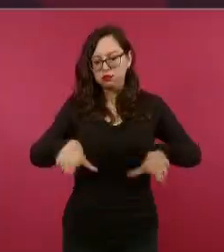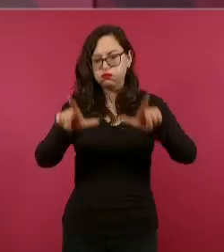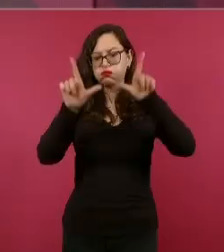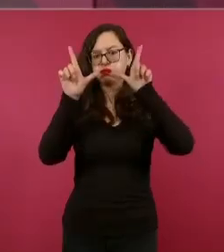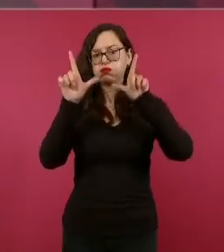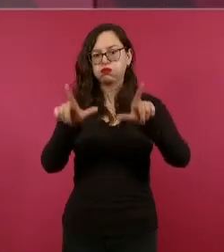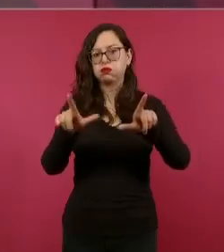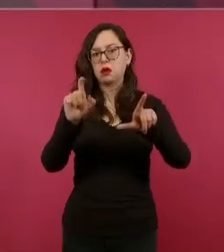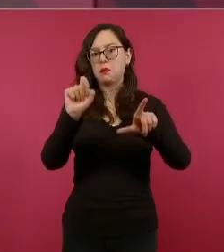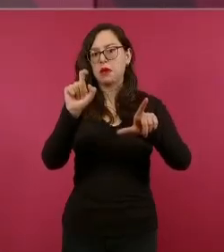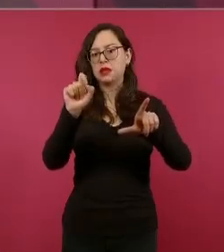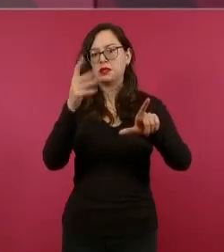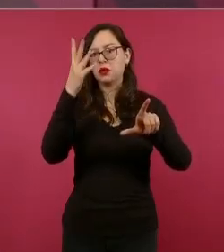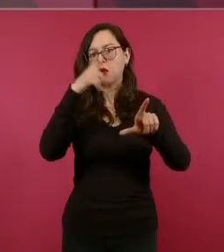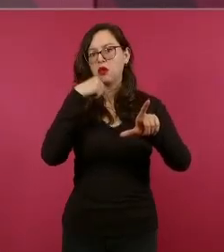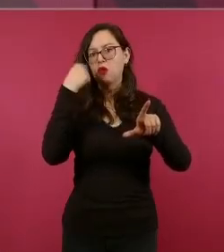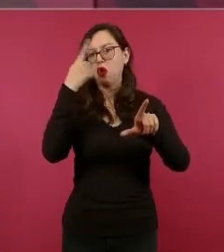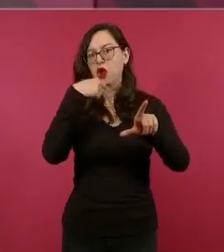baja.